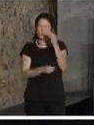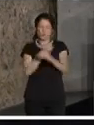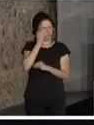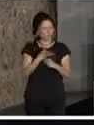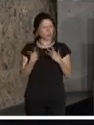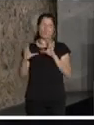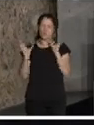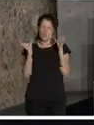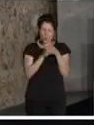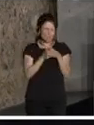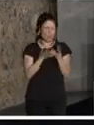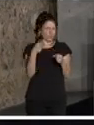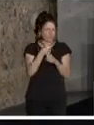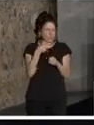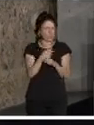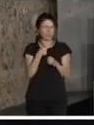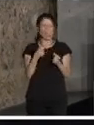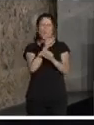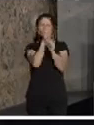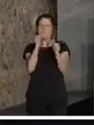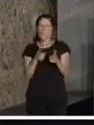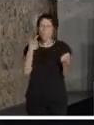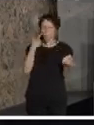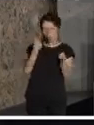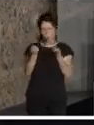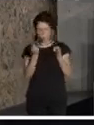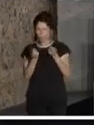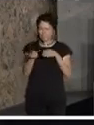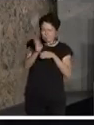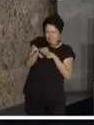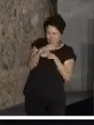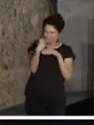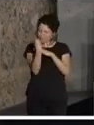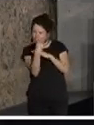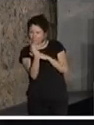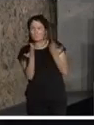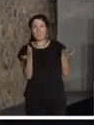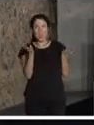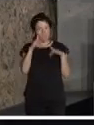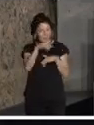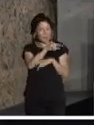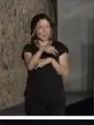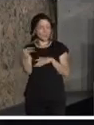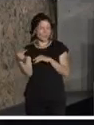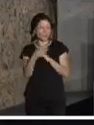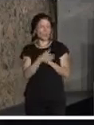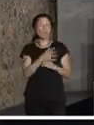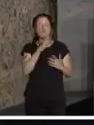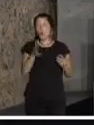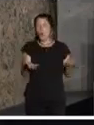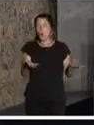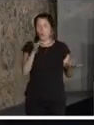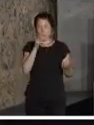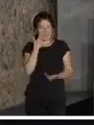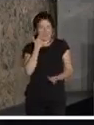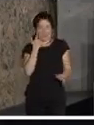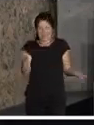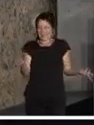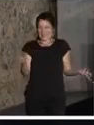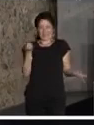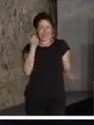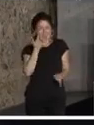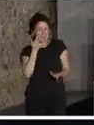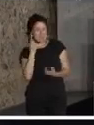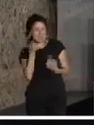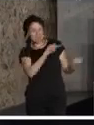hemos trabajado en conjunto que hemos trabajado de una forma coordinada que nos hemos cuidado y que hay resultados porque porque se ve Se